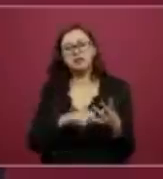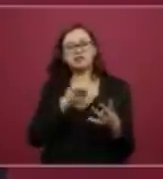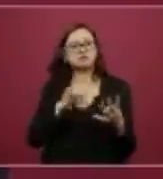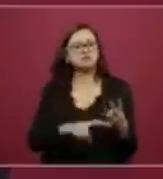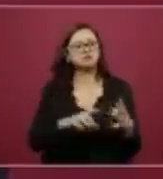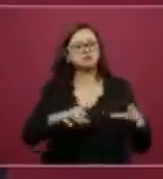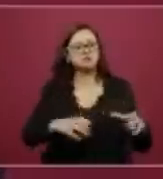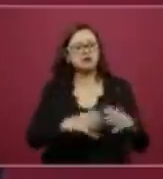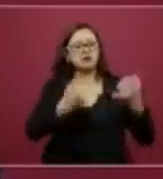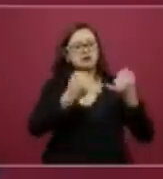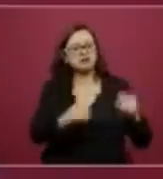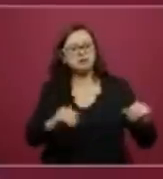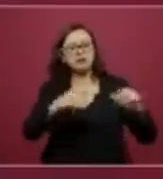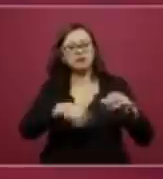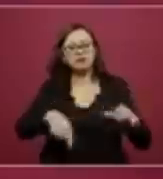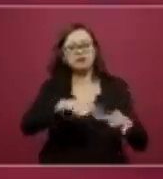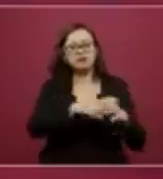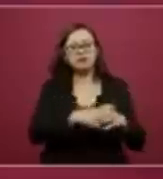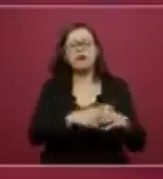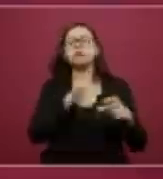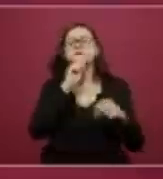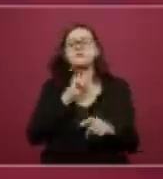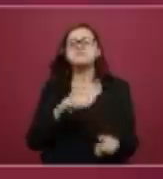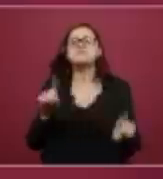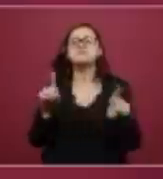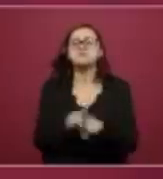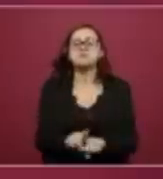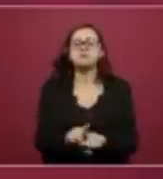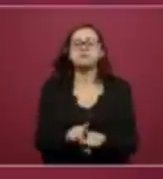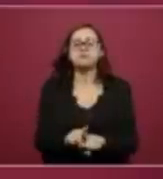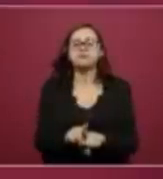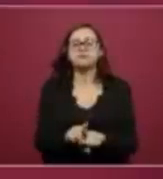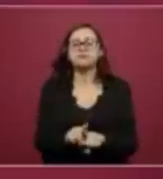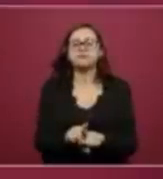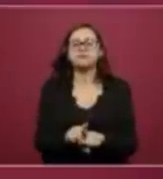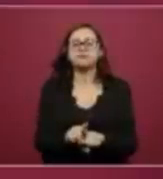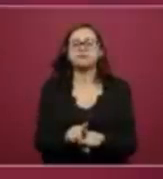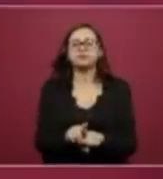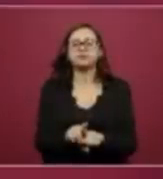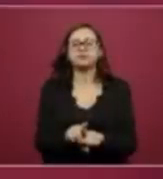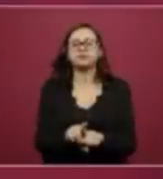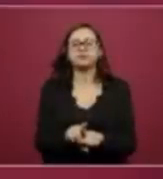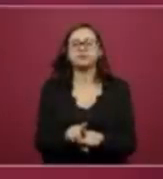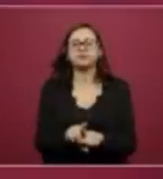es el caso también de